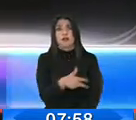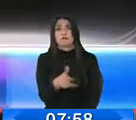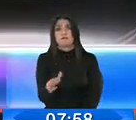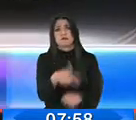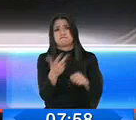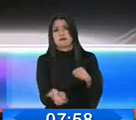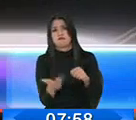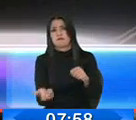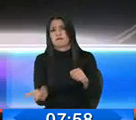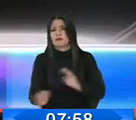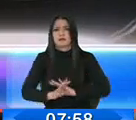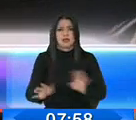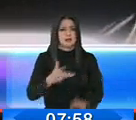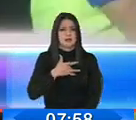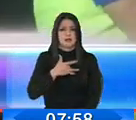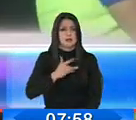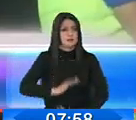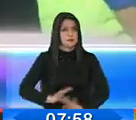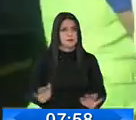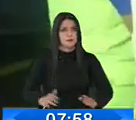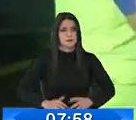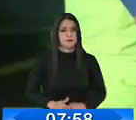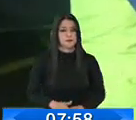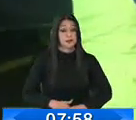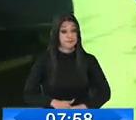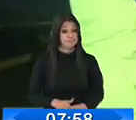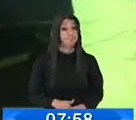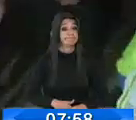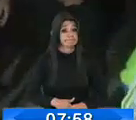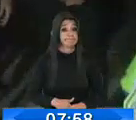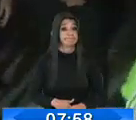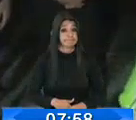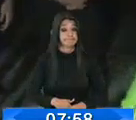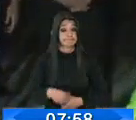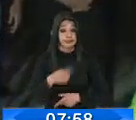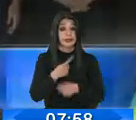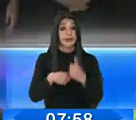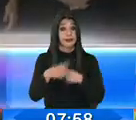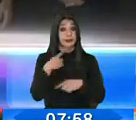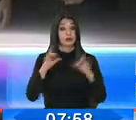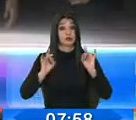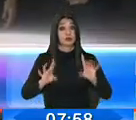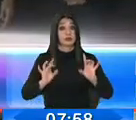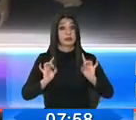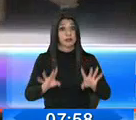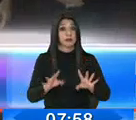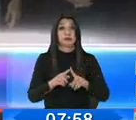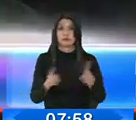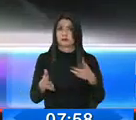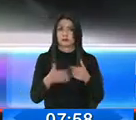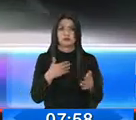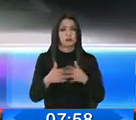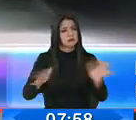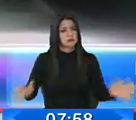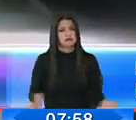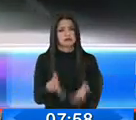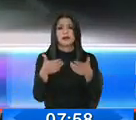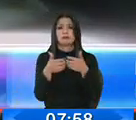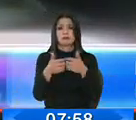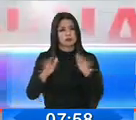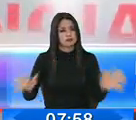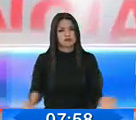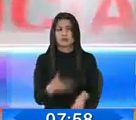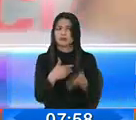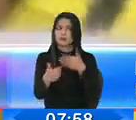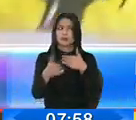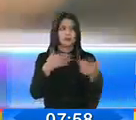abajo, de un barranco. Pese a lo sucedido, los hinchas insistían en seguir alentando a su equipo. Eso de